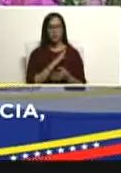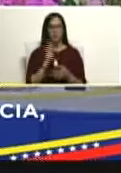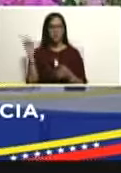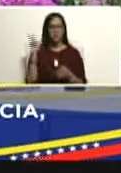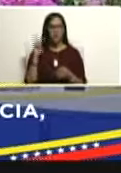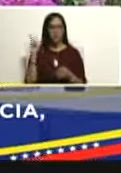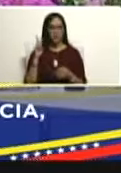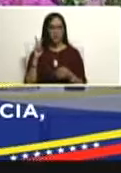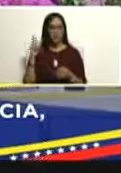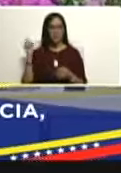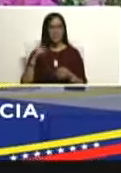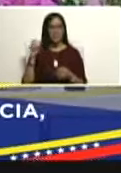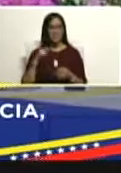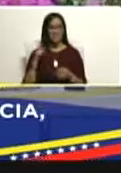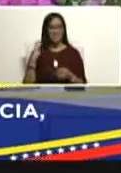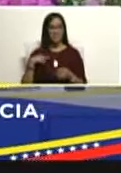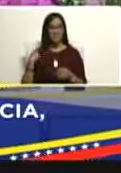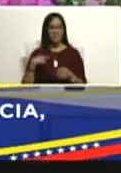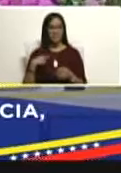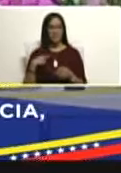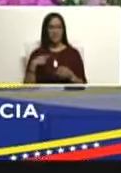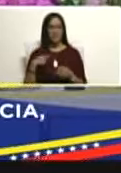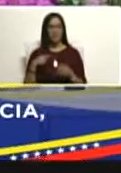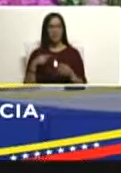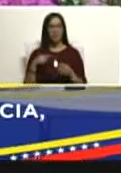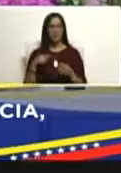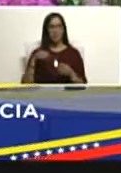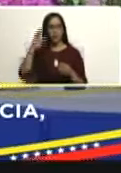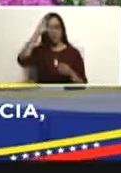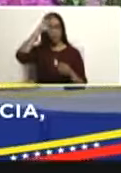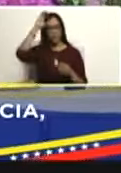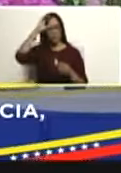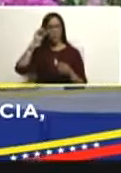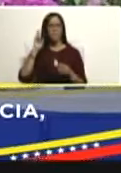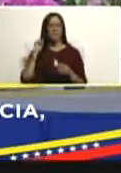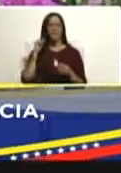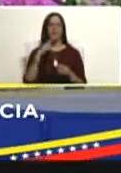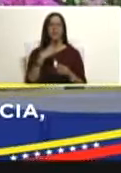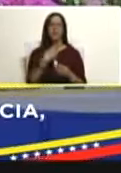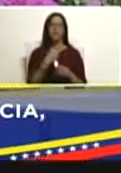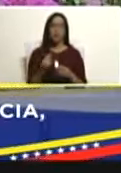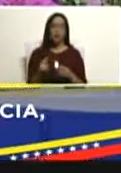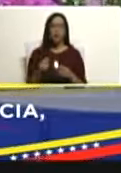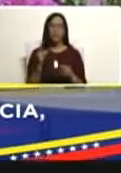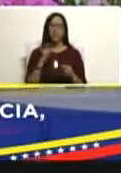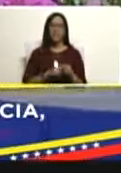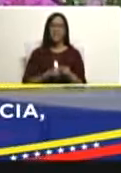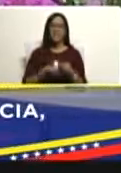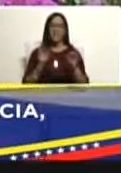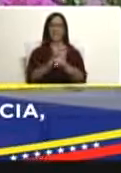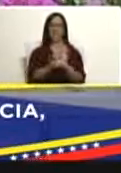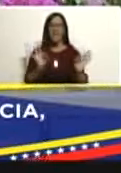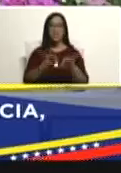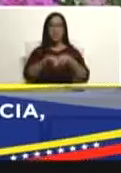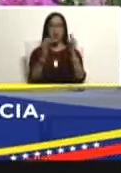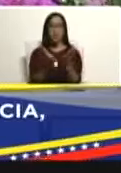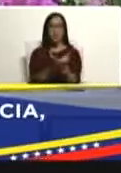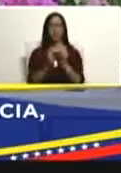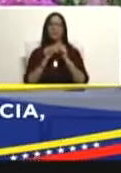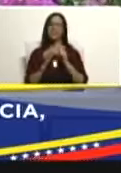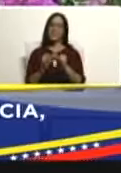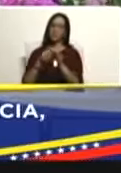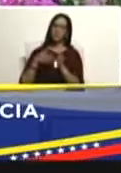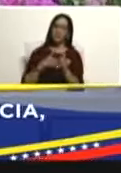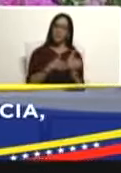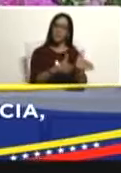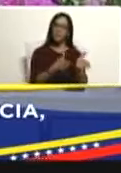Venezuela necesita tener el conocimiento para no depender de nadie en el mundo y seguir su camino